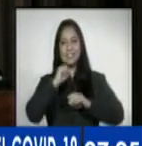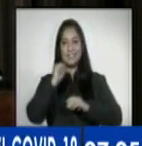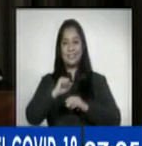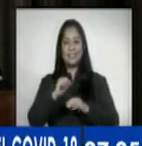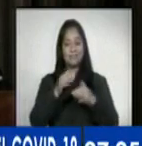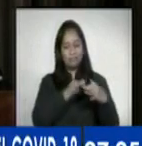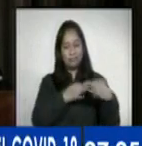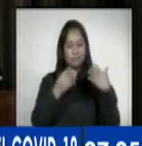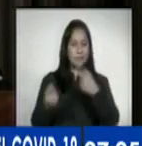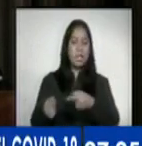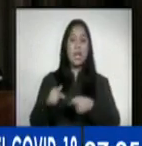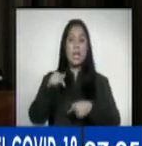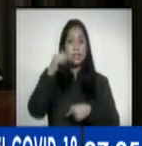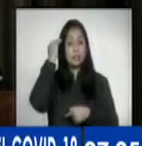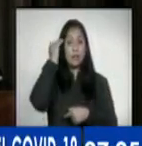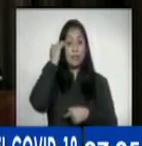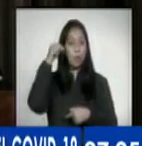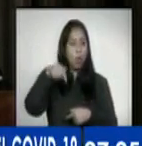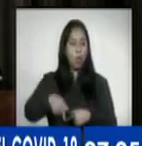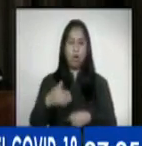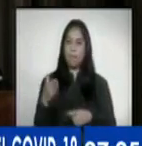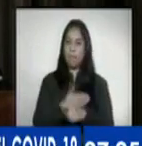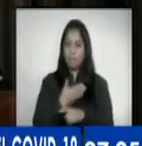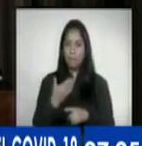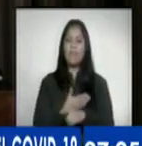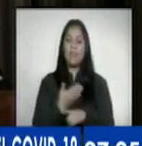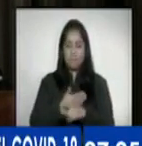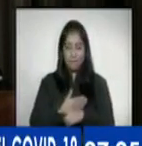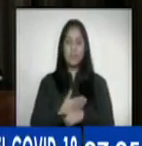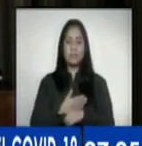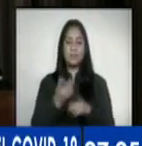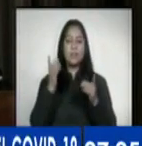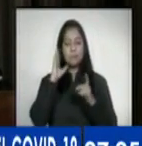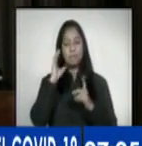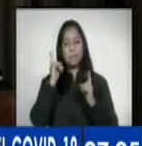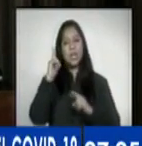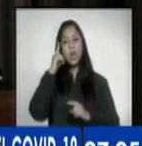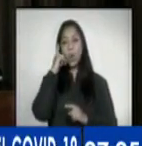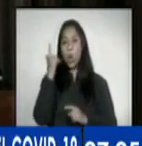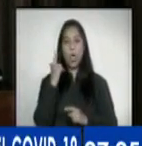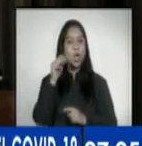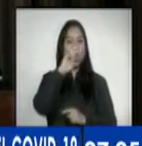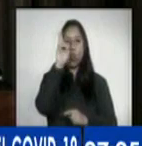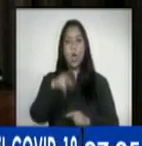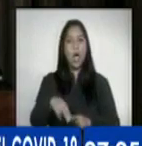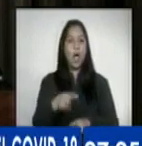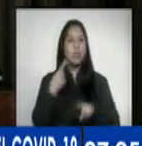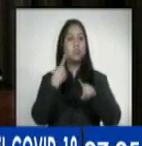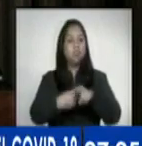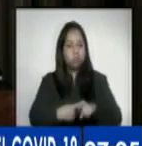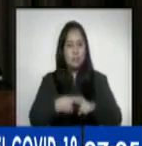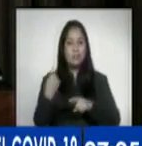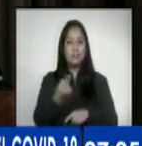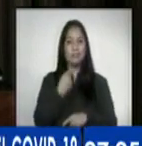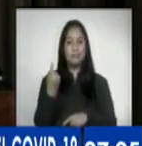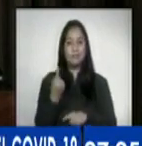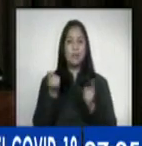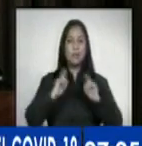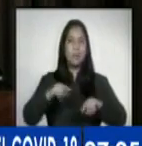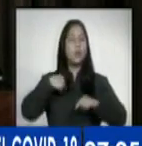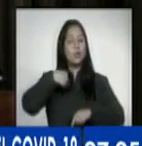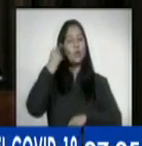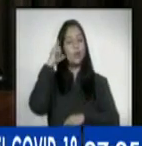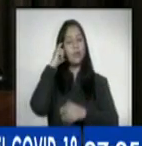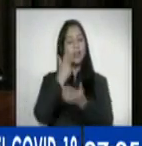medidas del día de hoy sabemos que ocasionaron problemas porque es lógico, nunca había pasado. Y creo que es el momento de